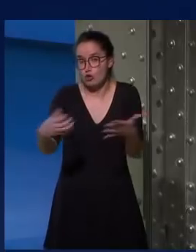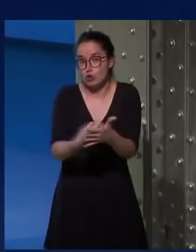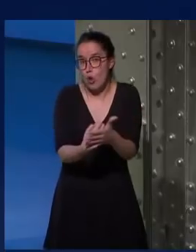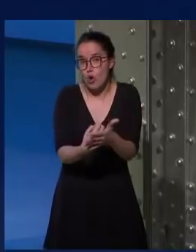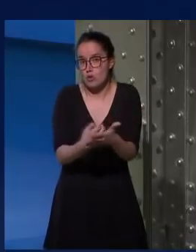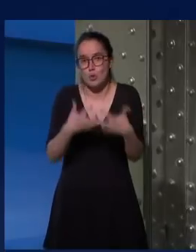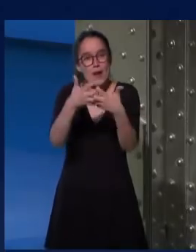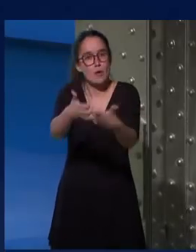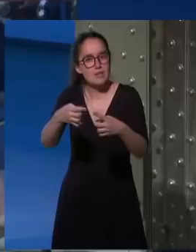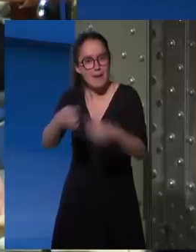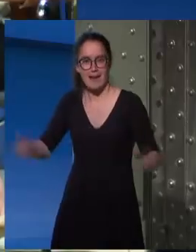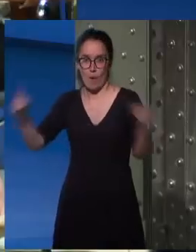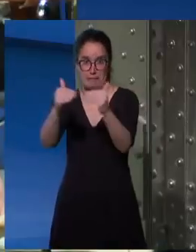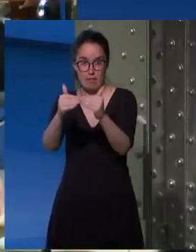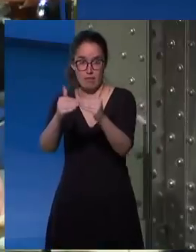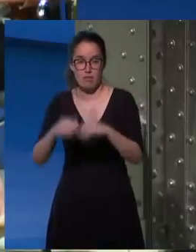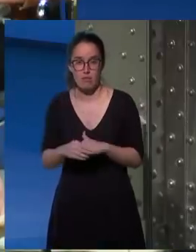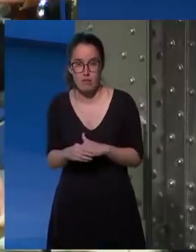una lucha por la igualdad, ¿no?